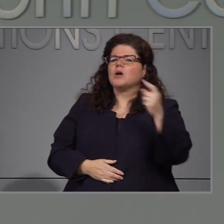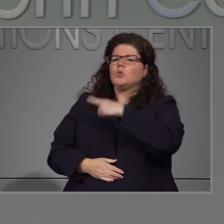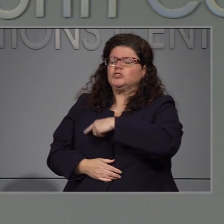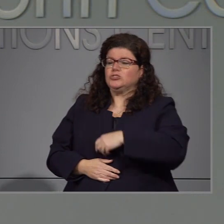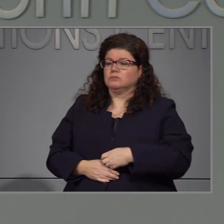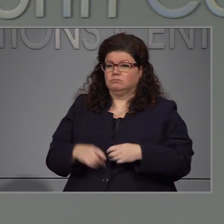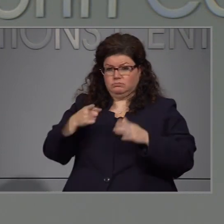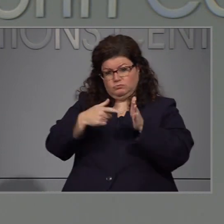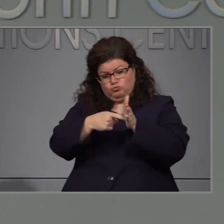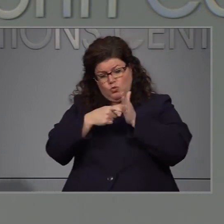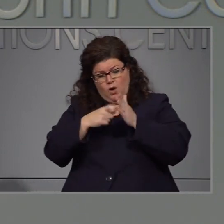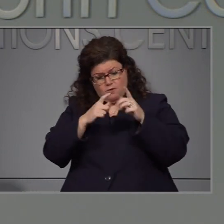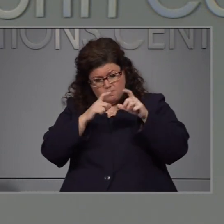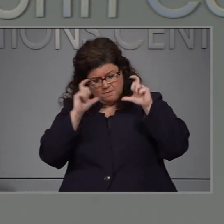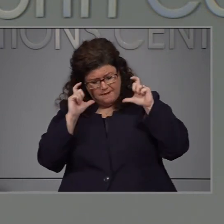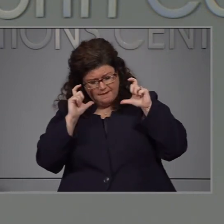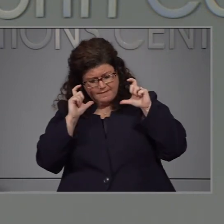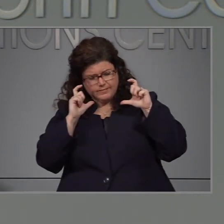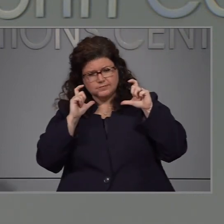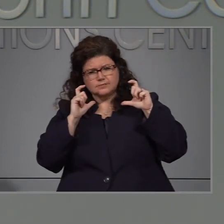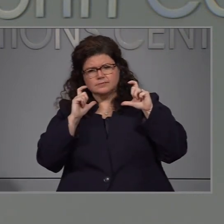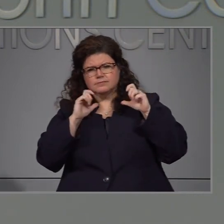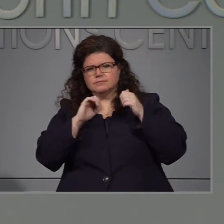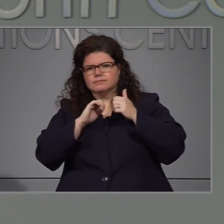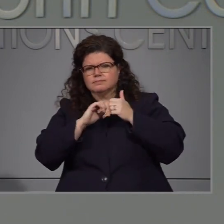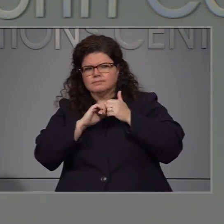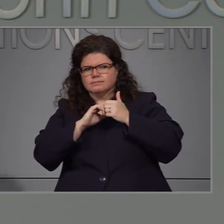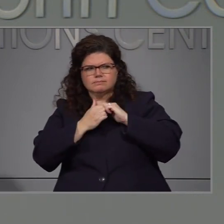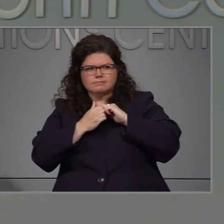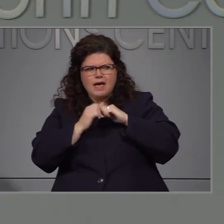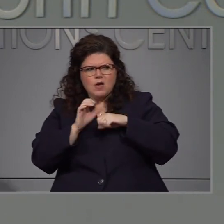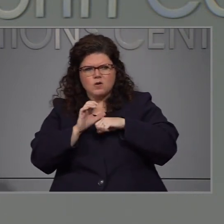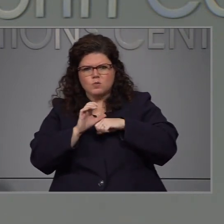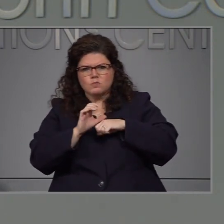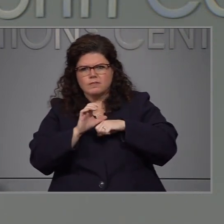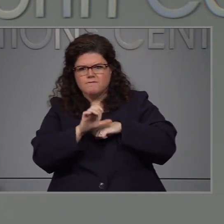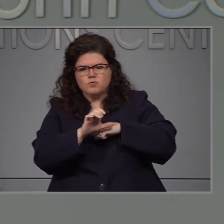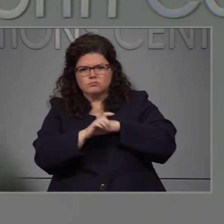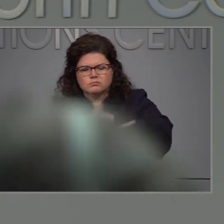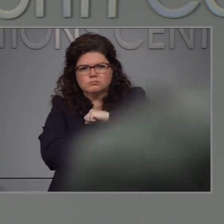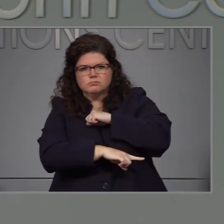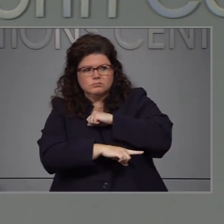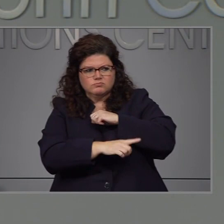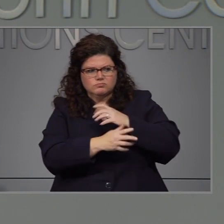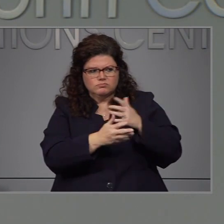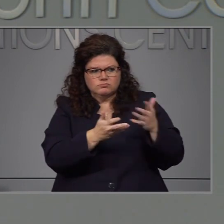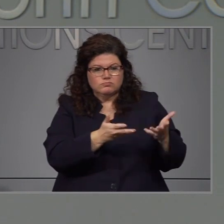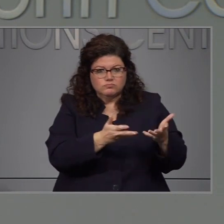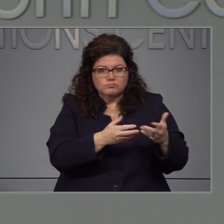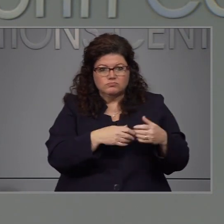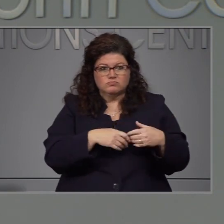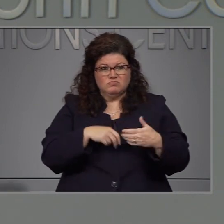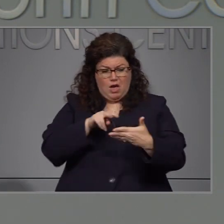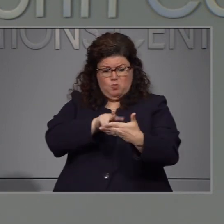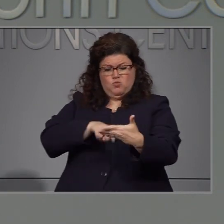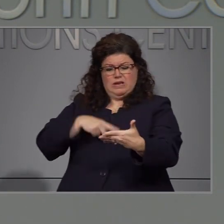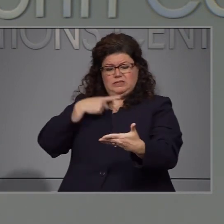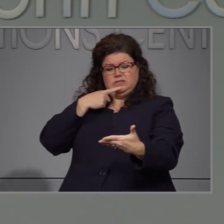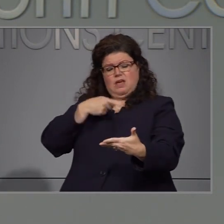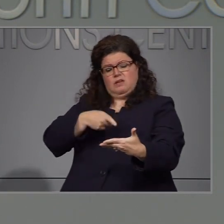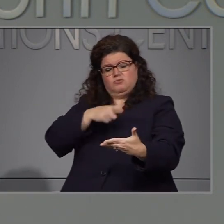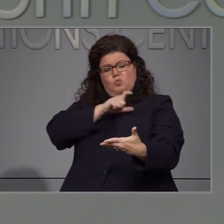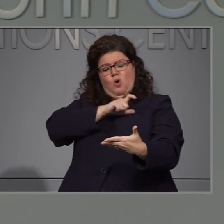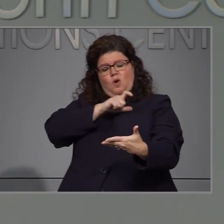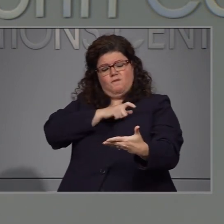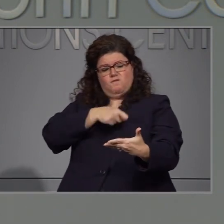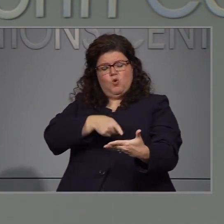Mi pregunta tiene que ver con la obligación, la vigilancia o el cumplimiento del uso de